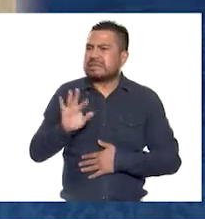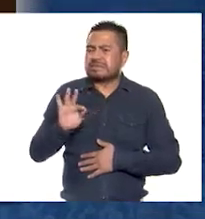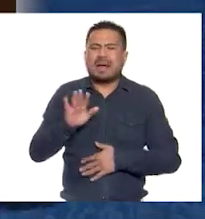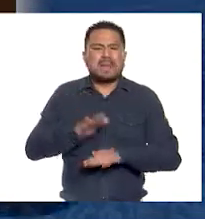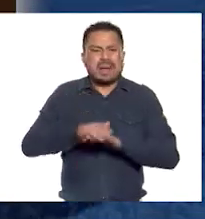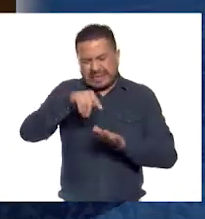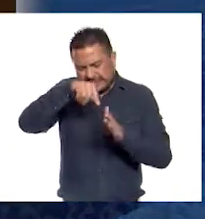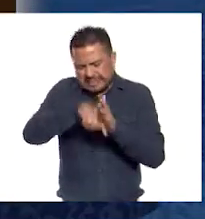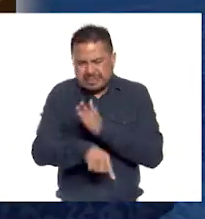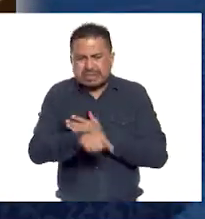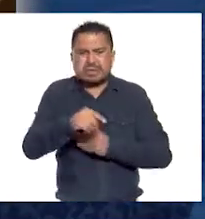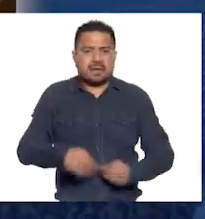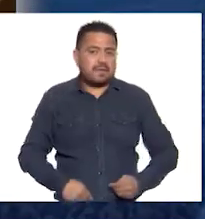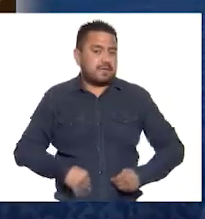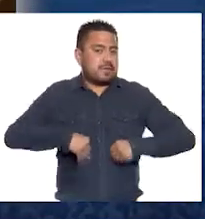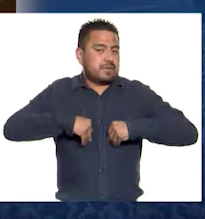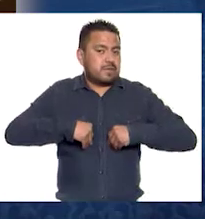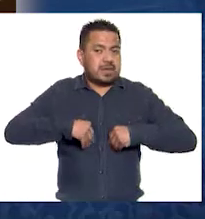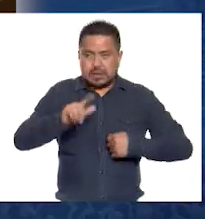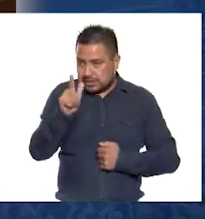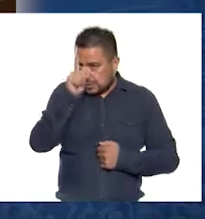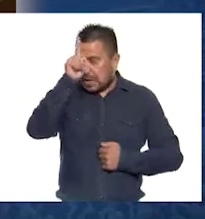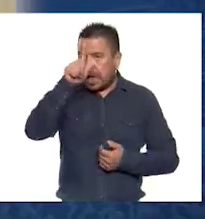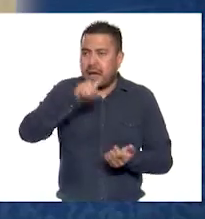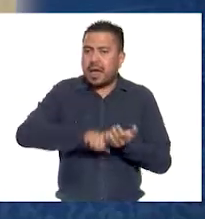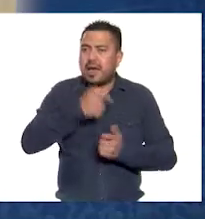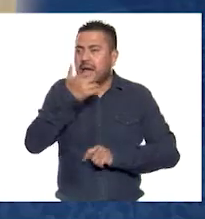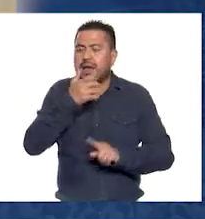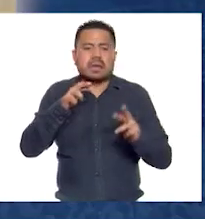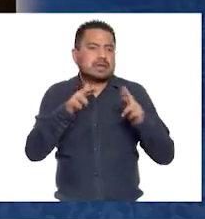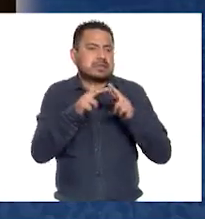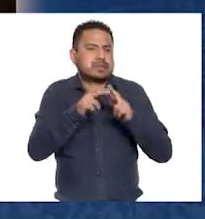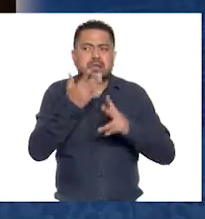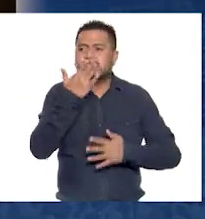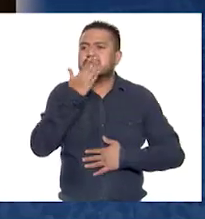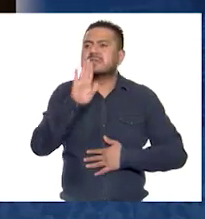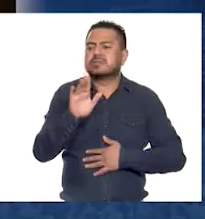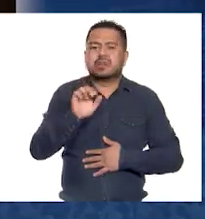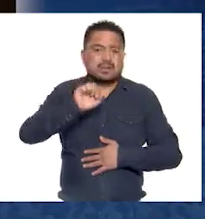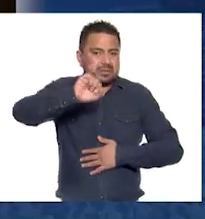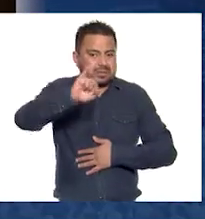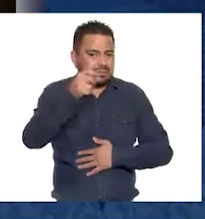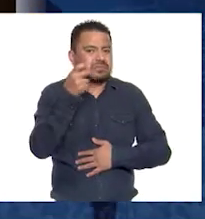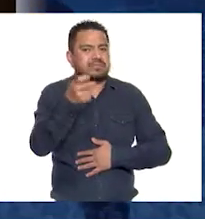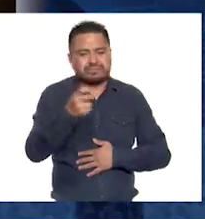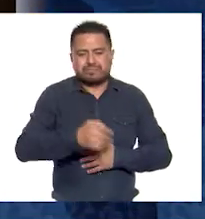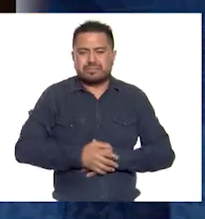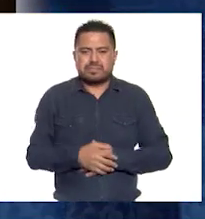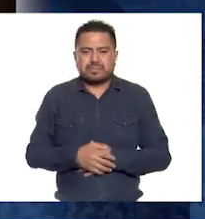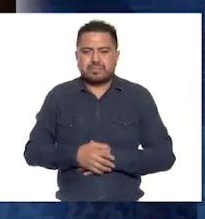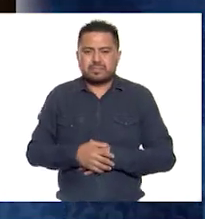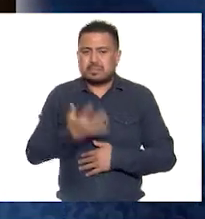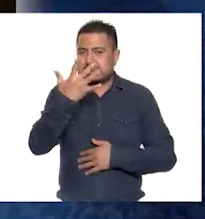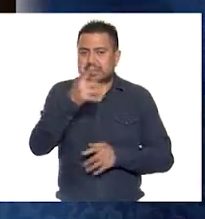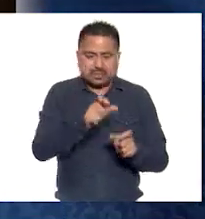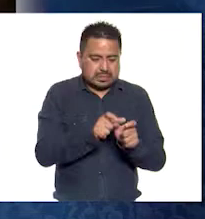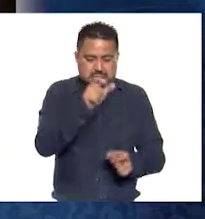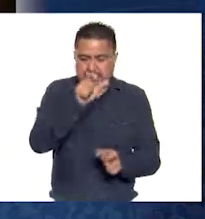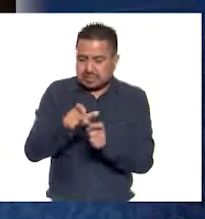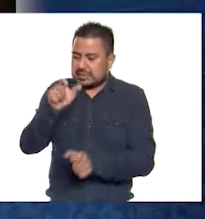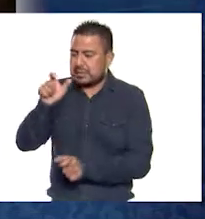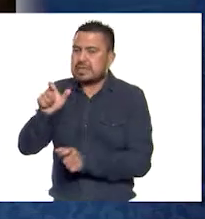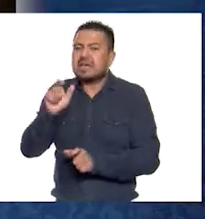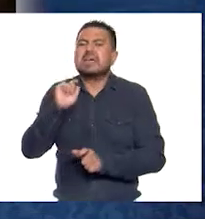muy profunda de vivir la espiritualidad y la práctica religiosa islámica. Así es, Bernardo. Son 5 pilares.